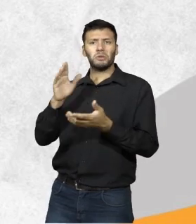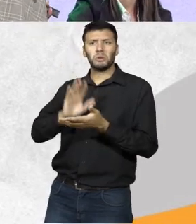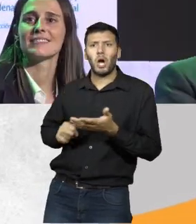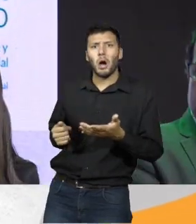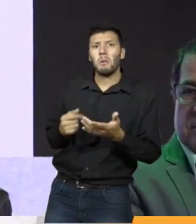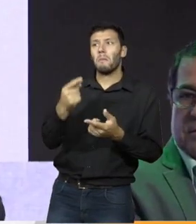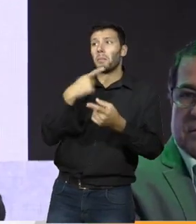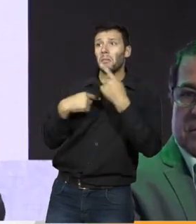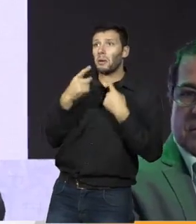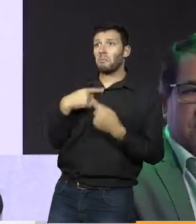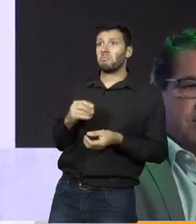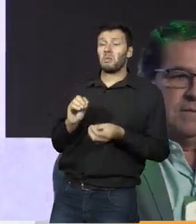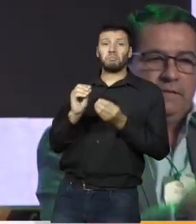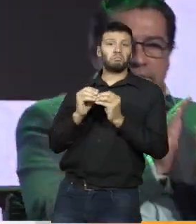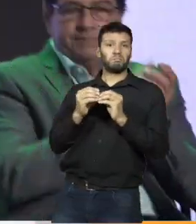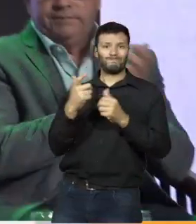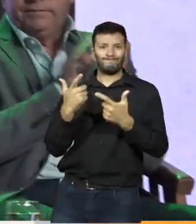pregunta.